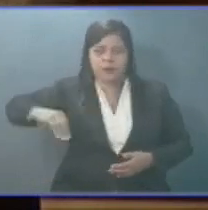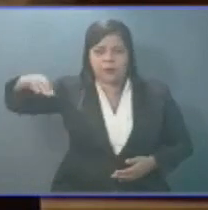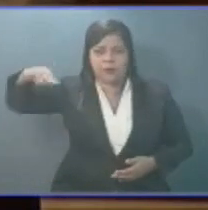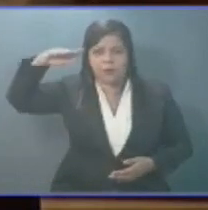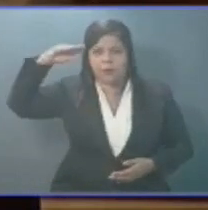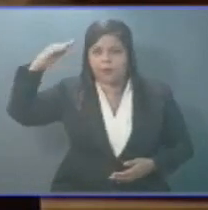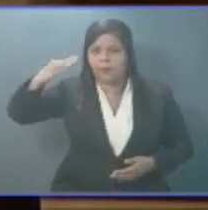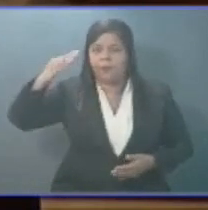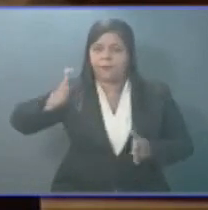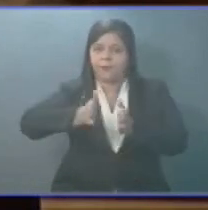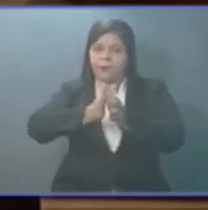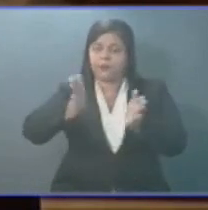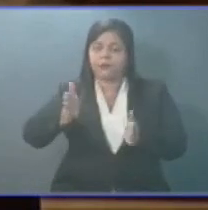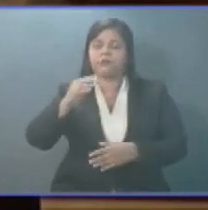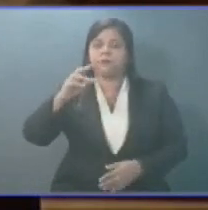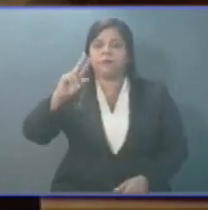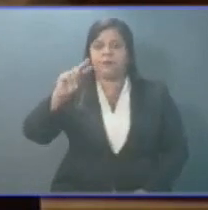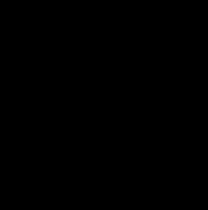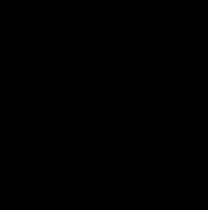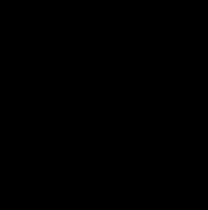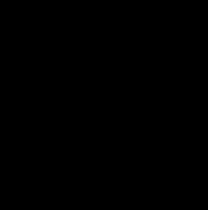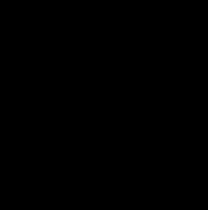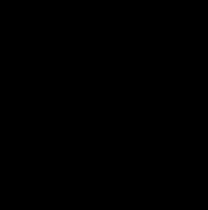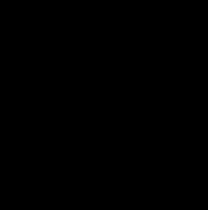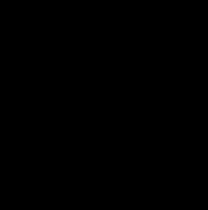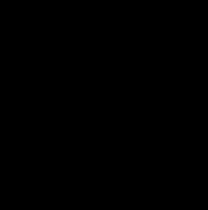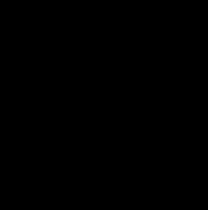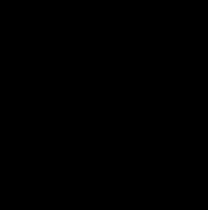de la fuerza armada allí mujeres